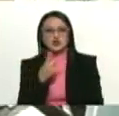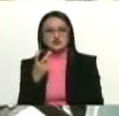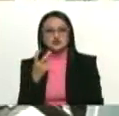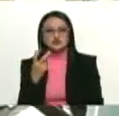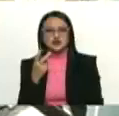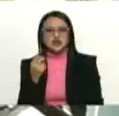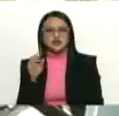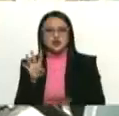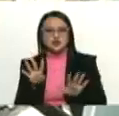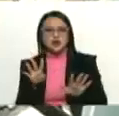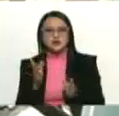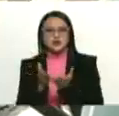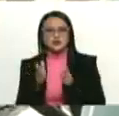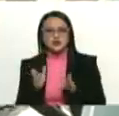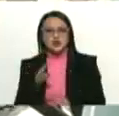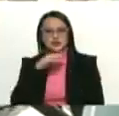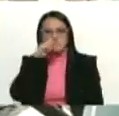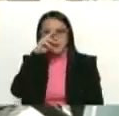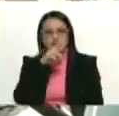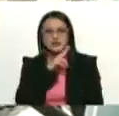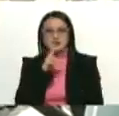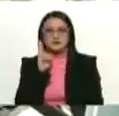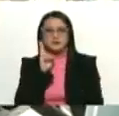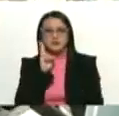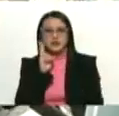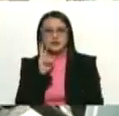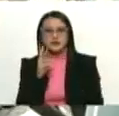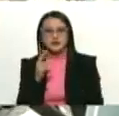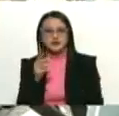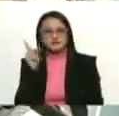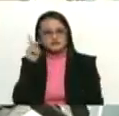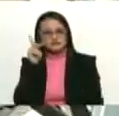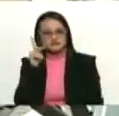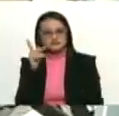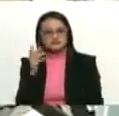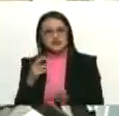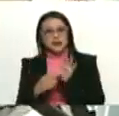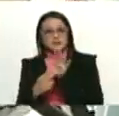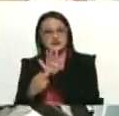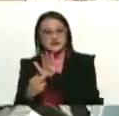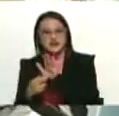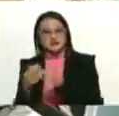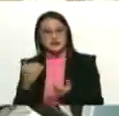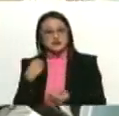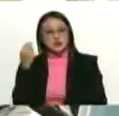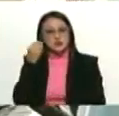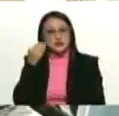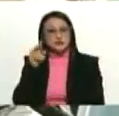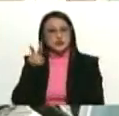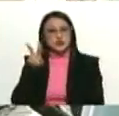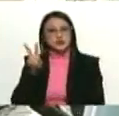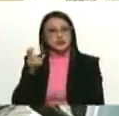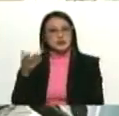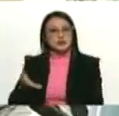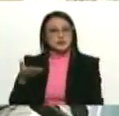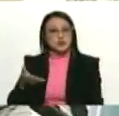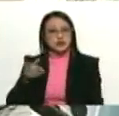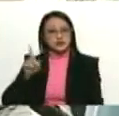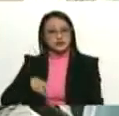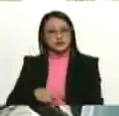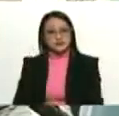37.209 estudiantes, docentes, padres, madres y representantes. También creo bien importante destacar